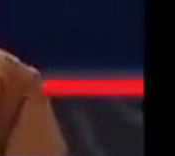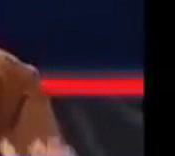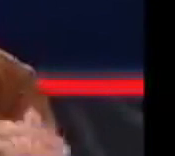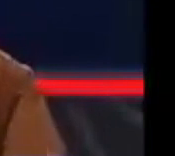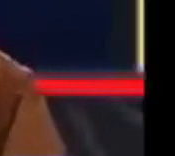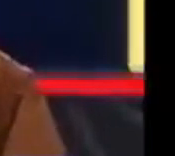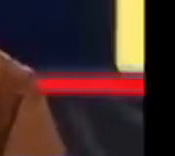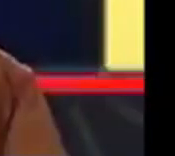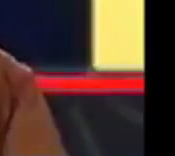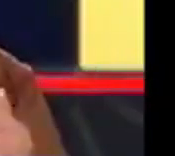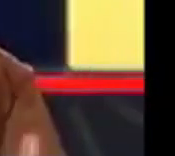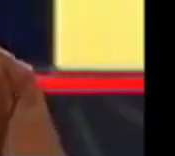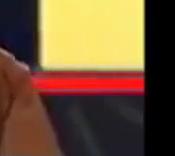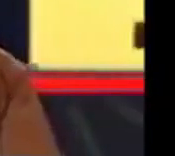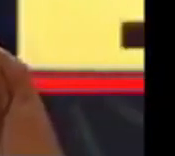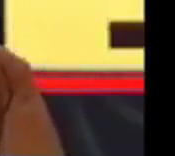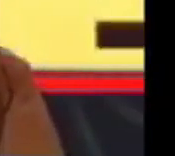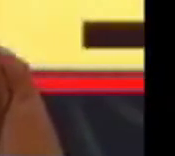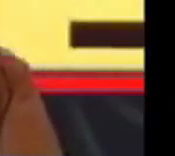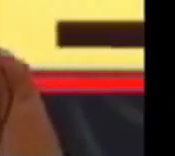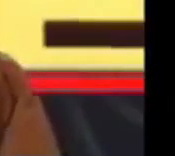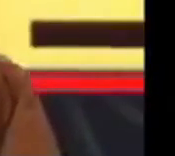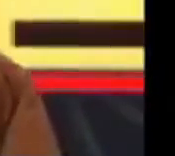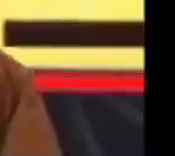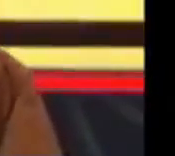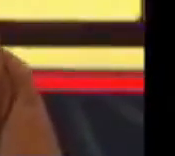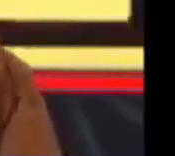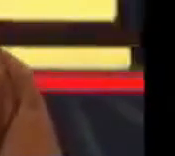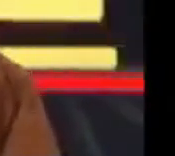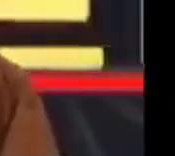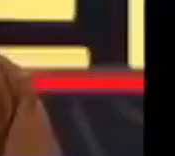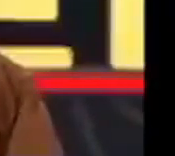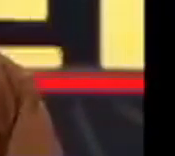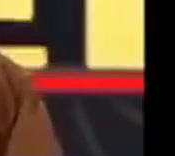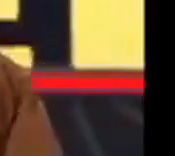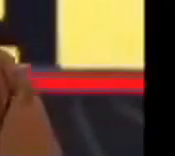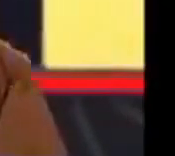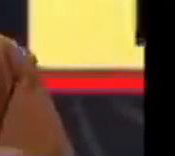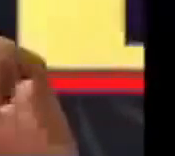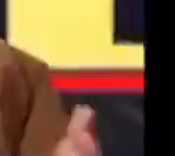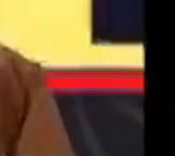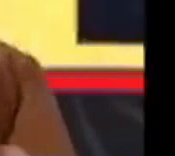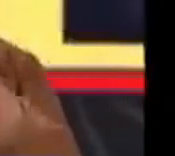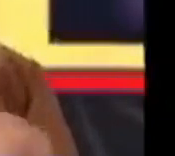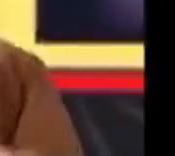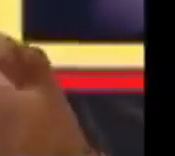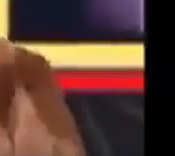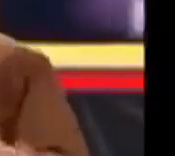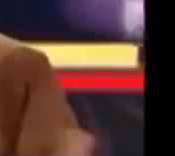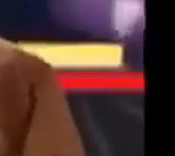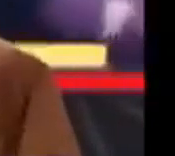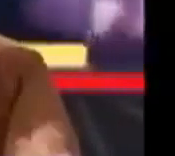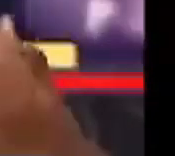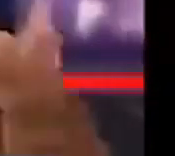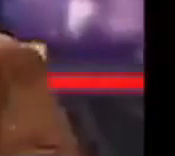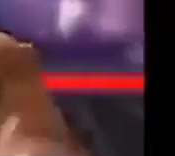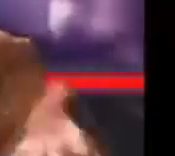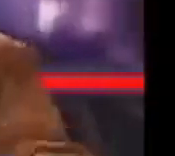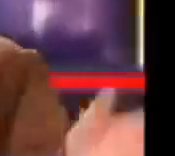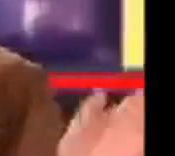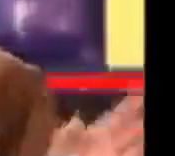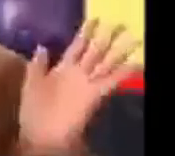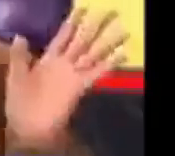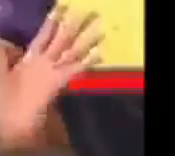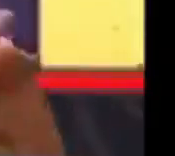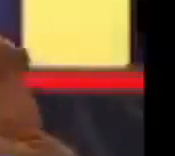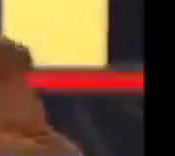que exigió la Corte Suprema y la Corte de Apelación es que no se acreditara. Si no se acreditaba la muerte, se suponía que seguía